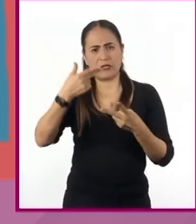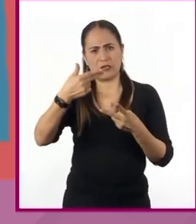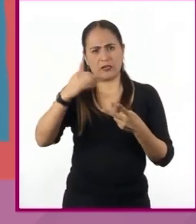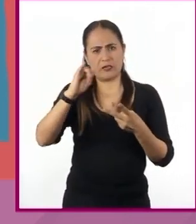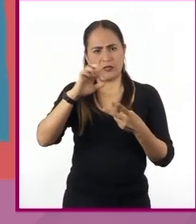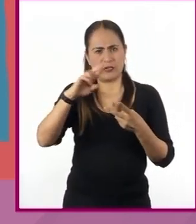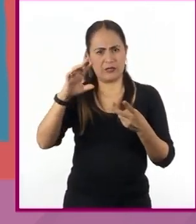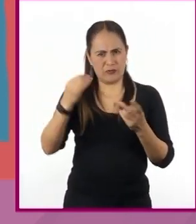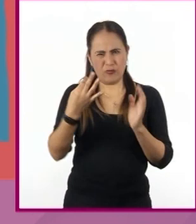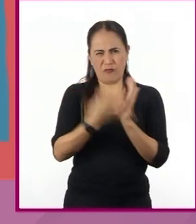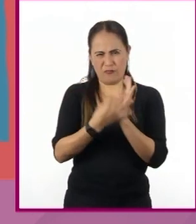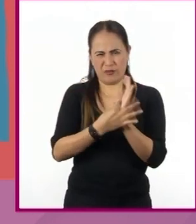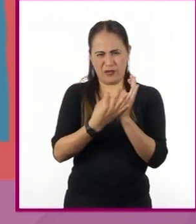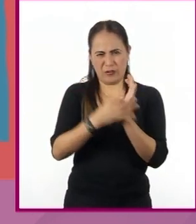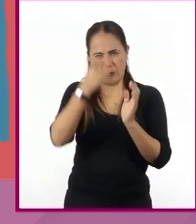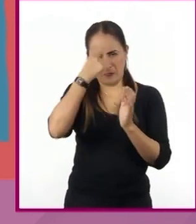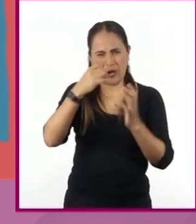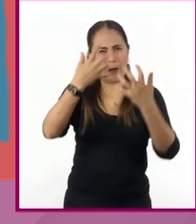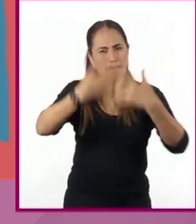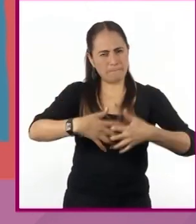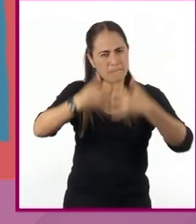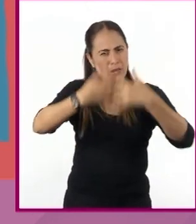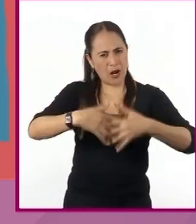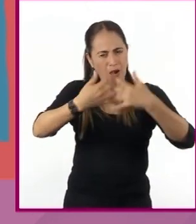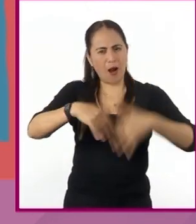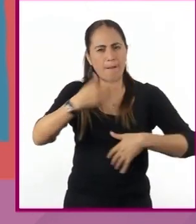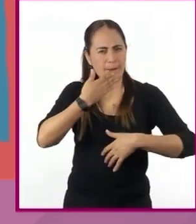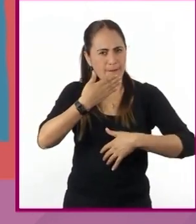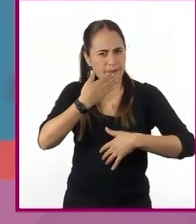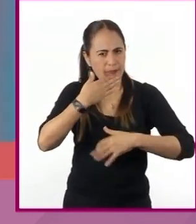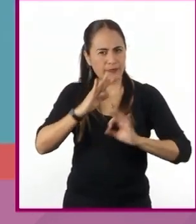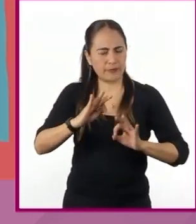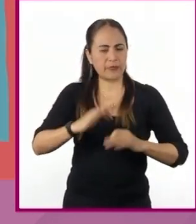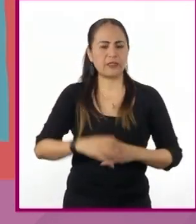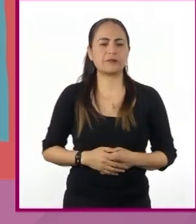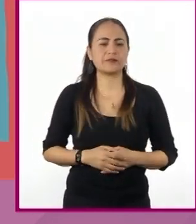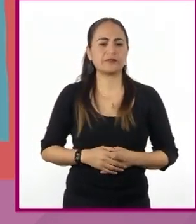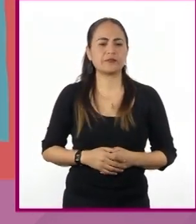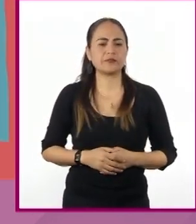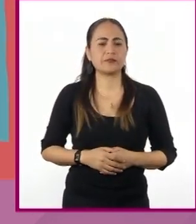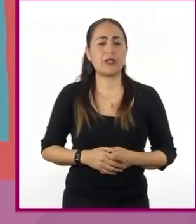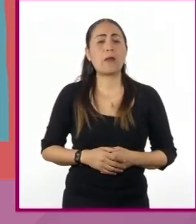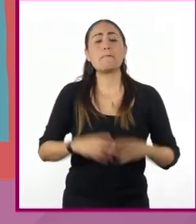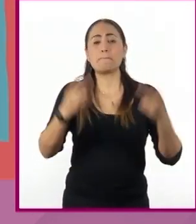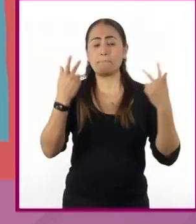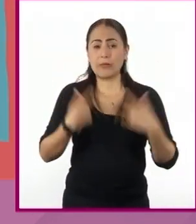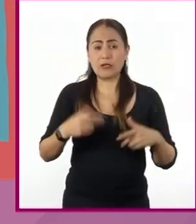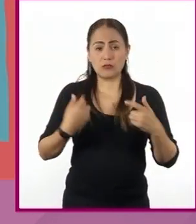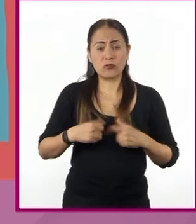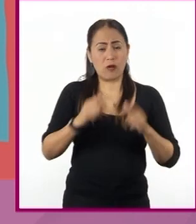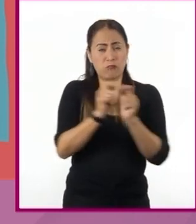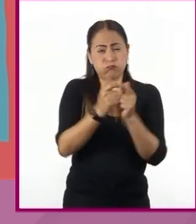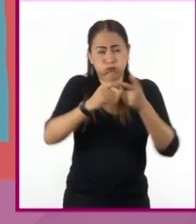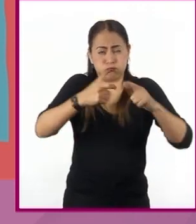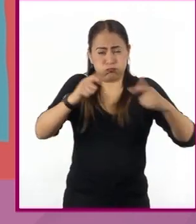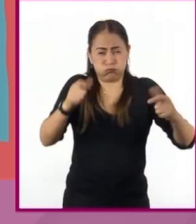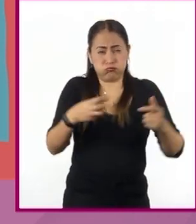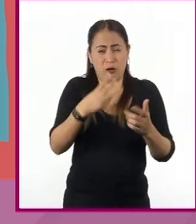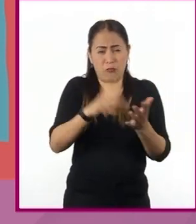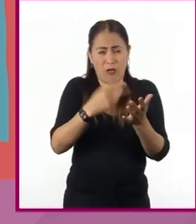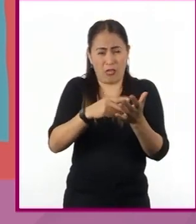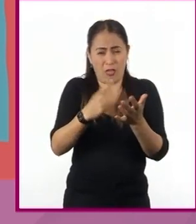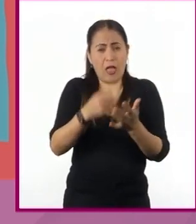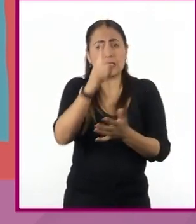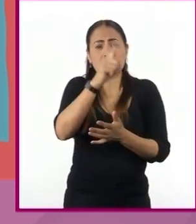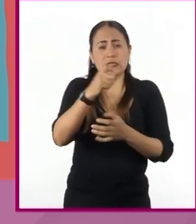primas indispensables para hacer funcionar las máquinas. El crecimiento de la población se triplicó en un lapso de 100